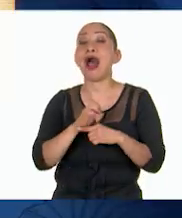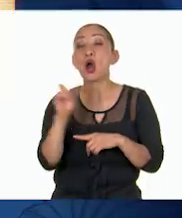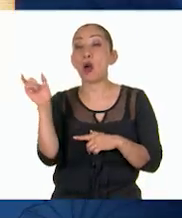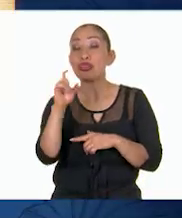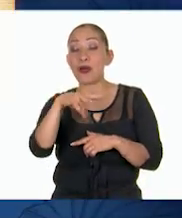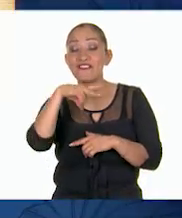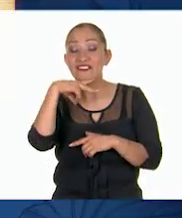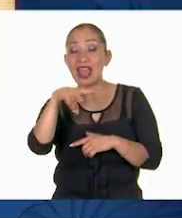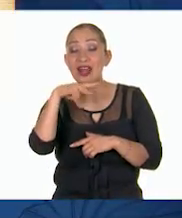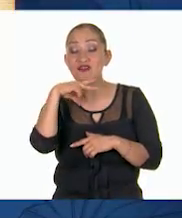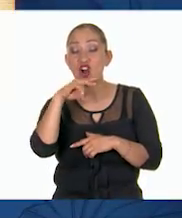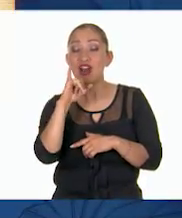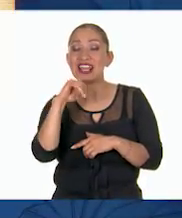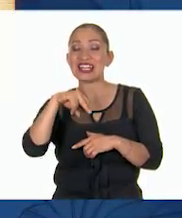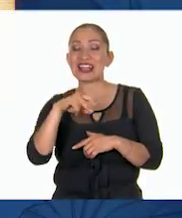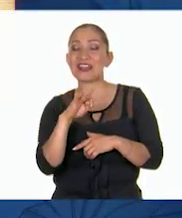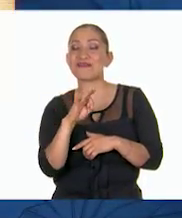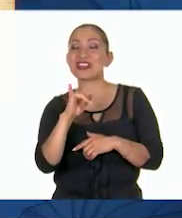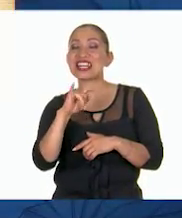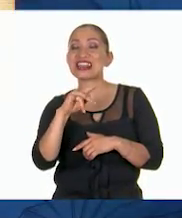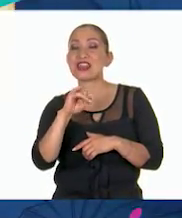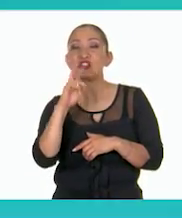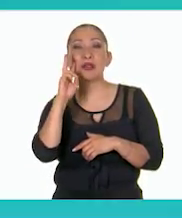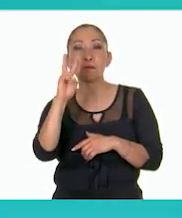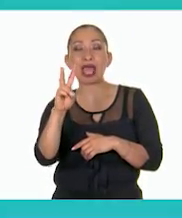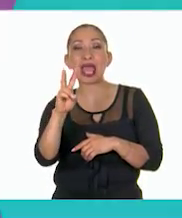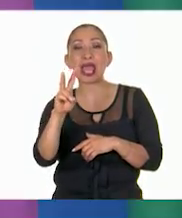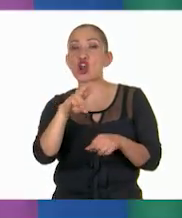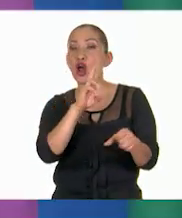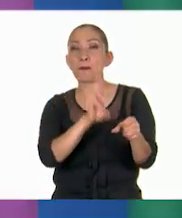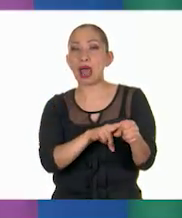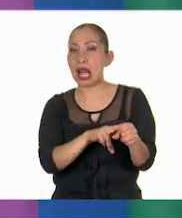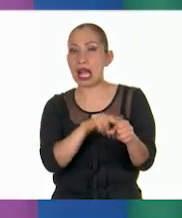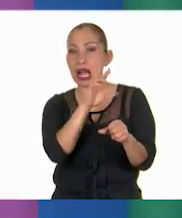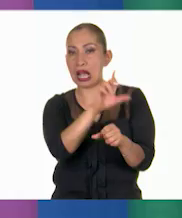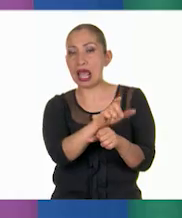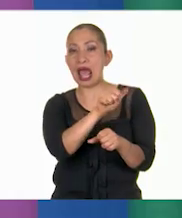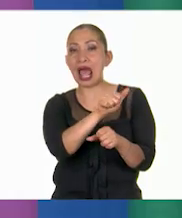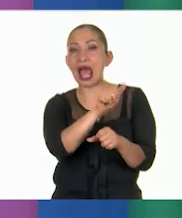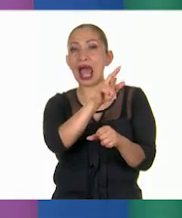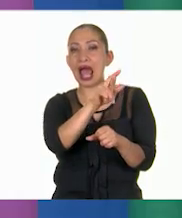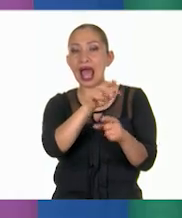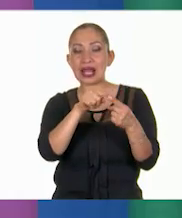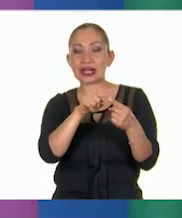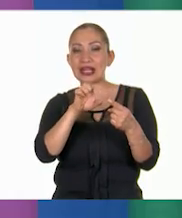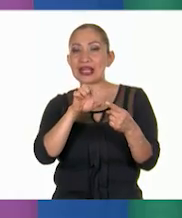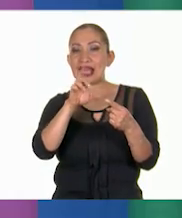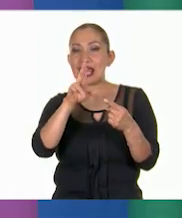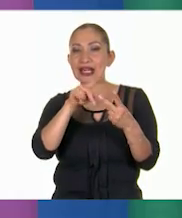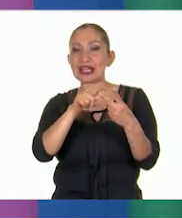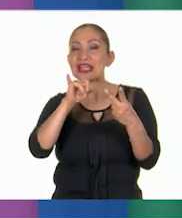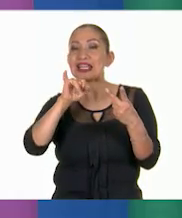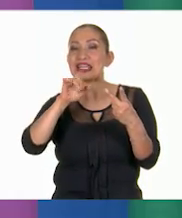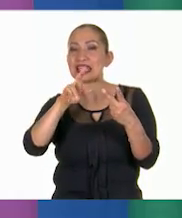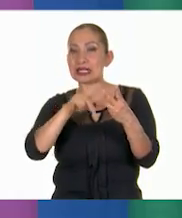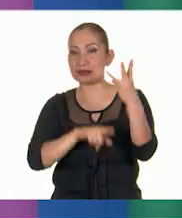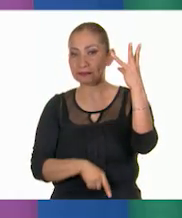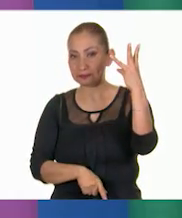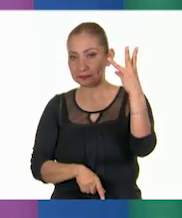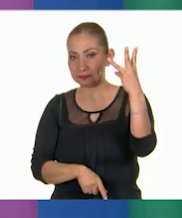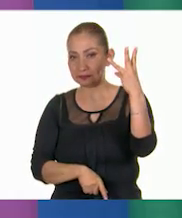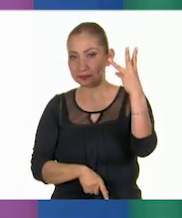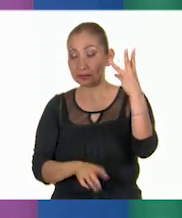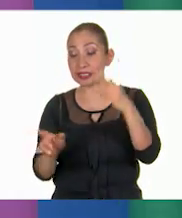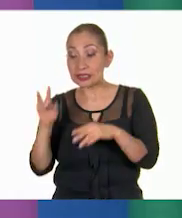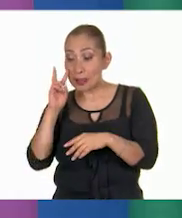los verbos están en infinitivo, aparecerán en su forma simple y su terminación será ar, er e ir.